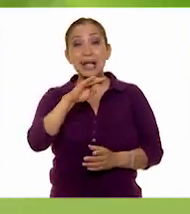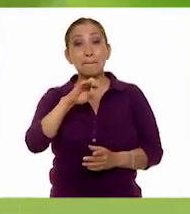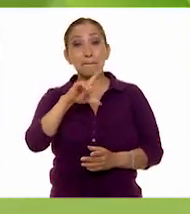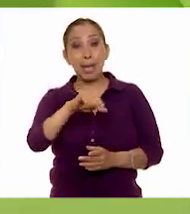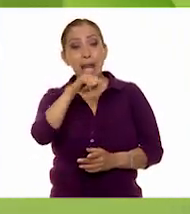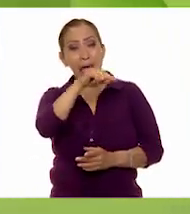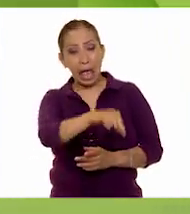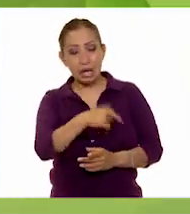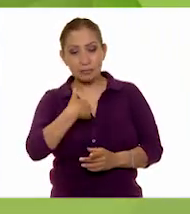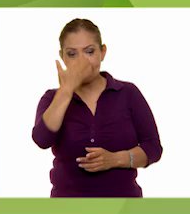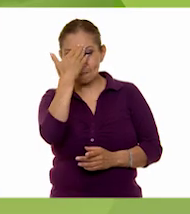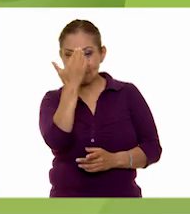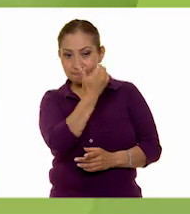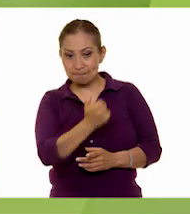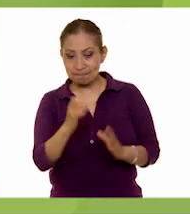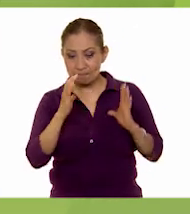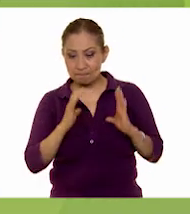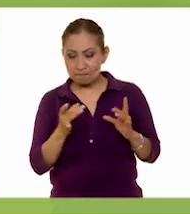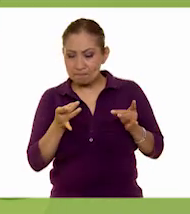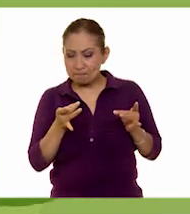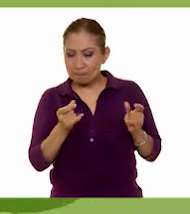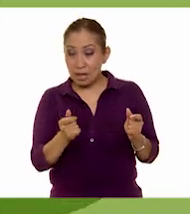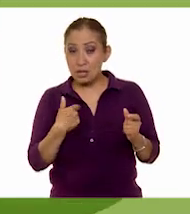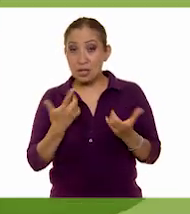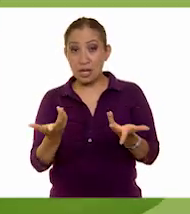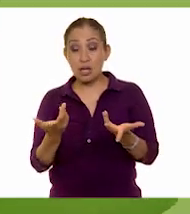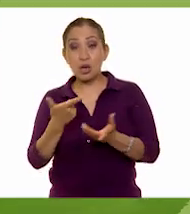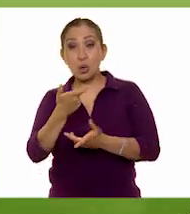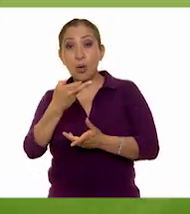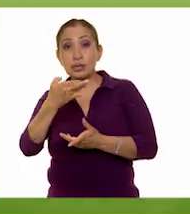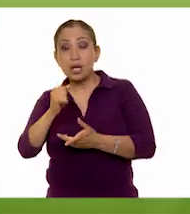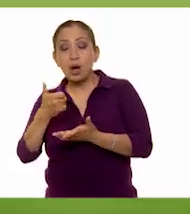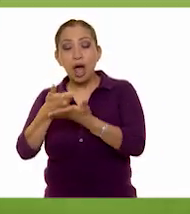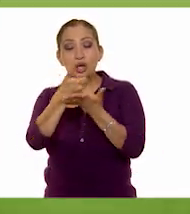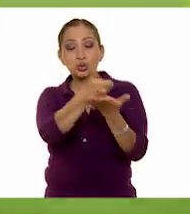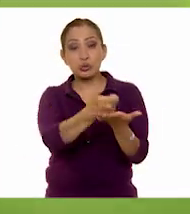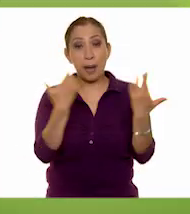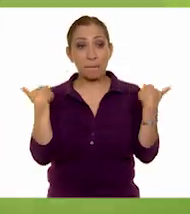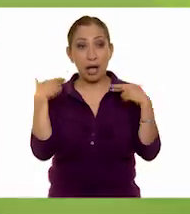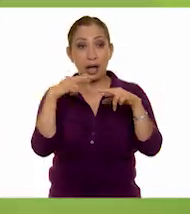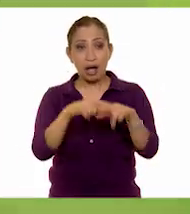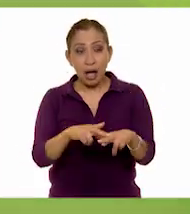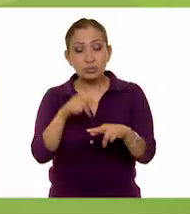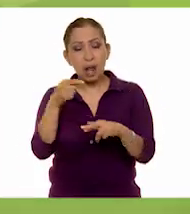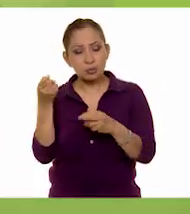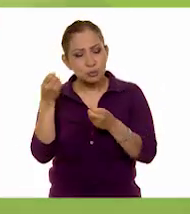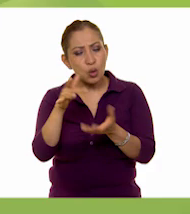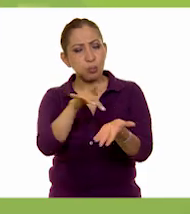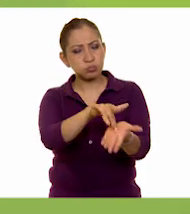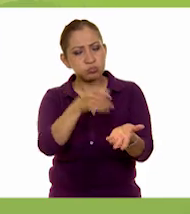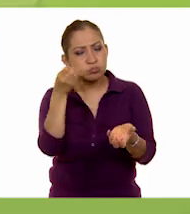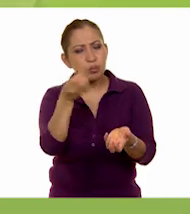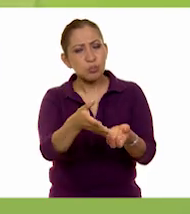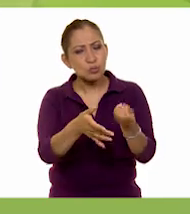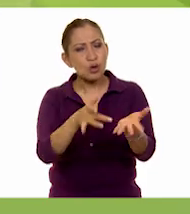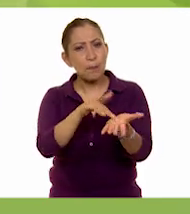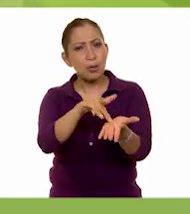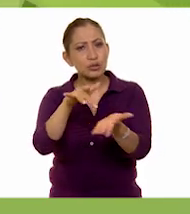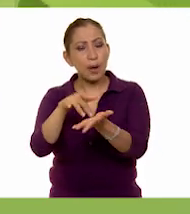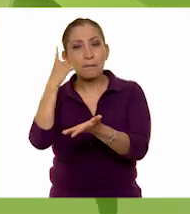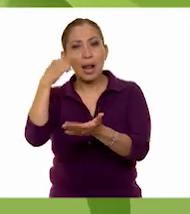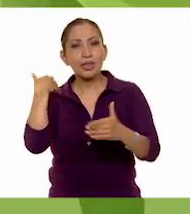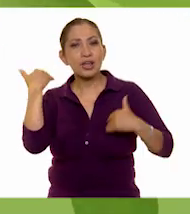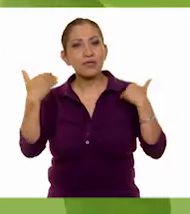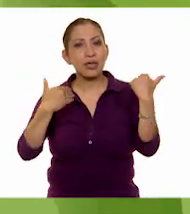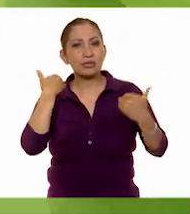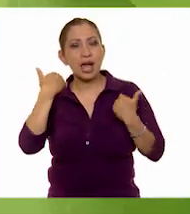ha desarrollado habilidades motrices finas y gruesas, con ayuda de sus maestros que le han brindado herramientas para disfrutar